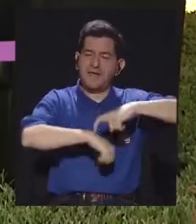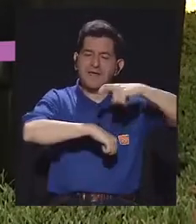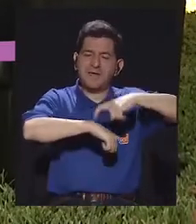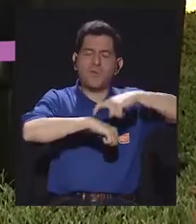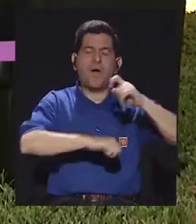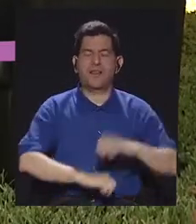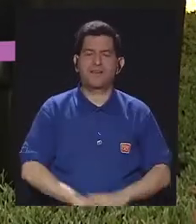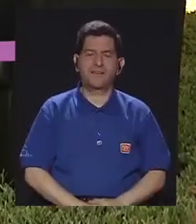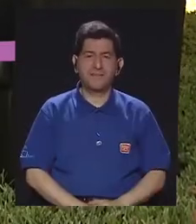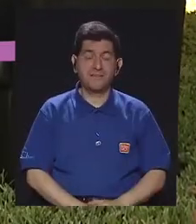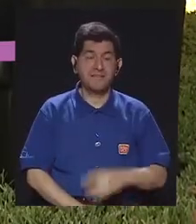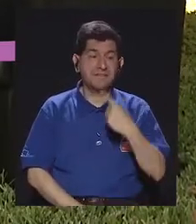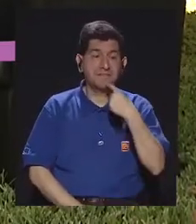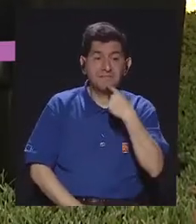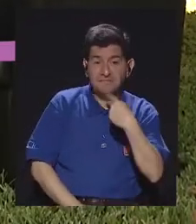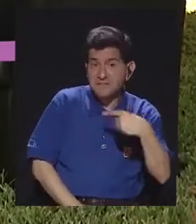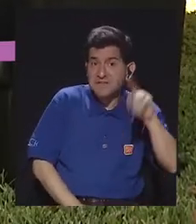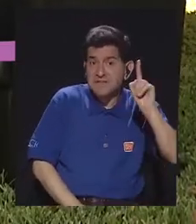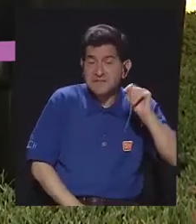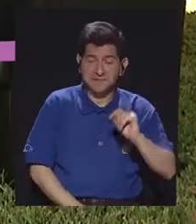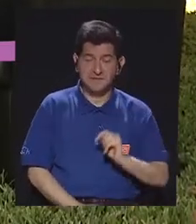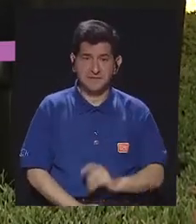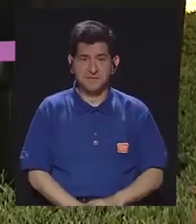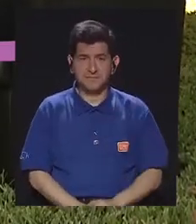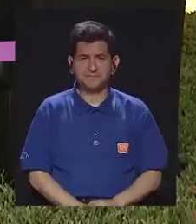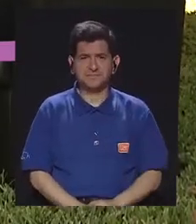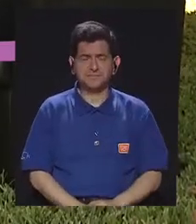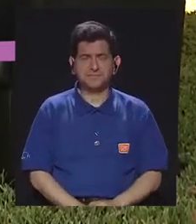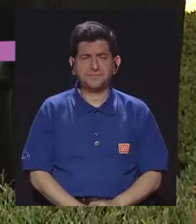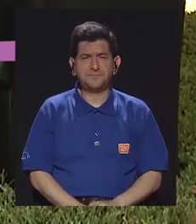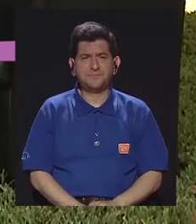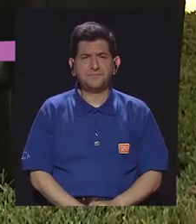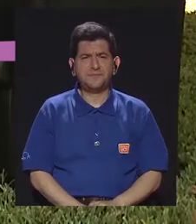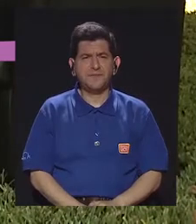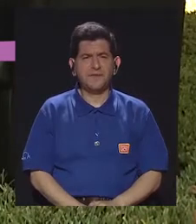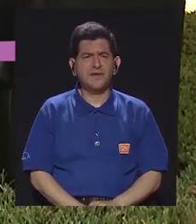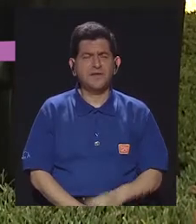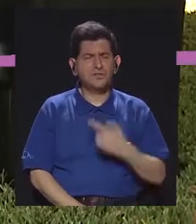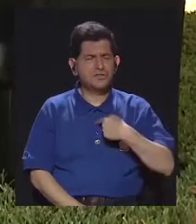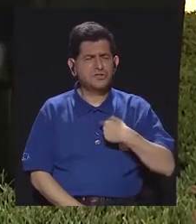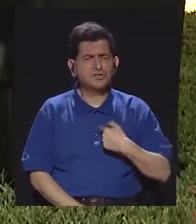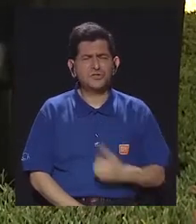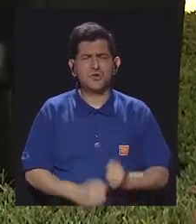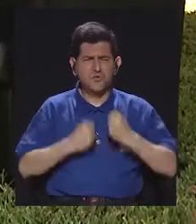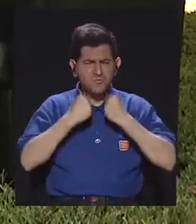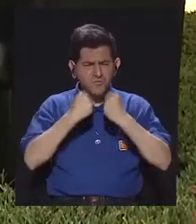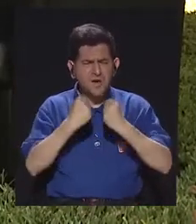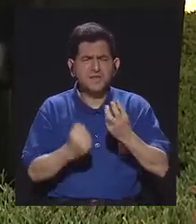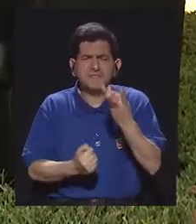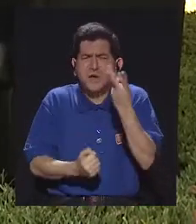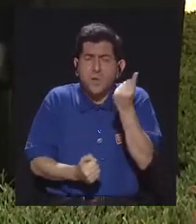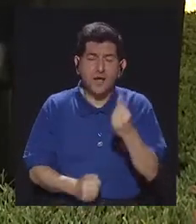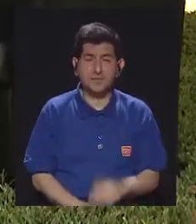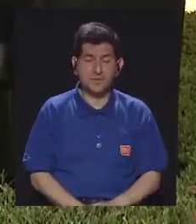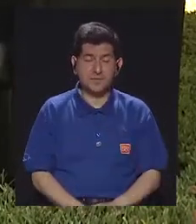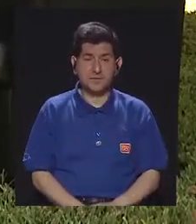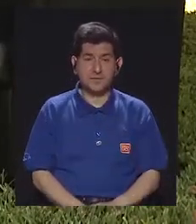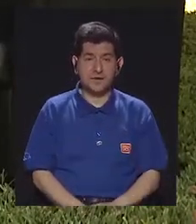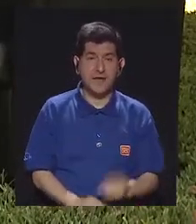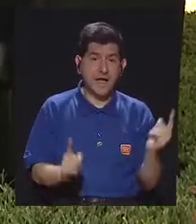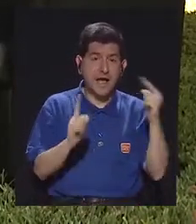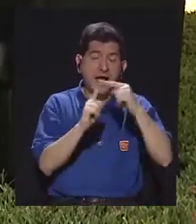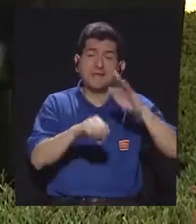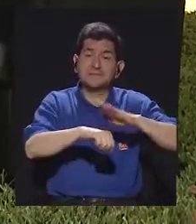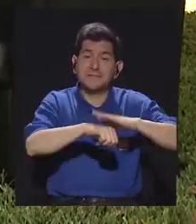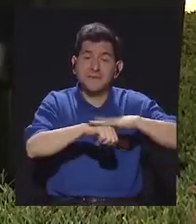Uh-huh. Entonces se dice por ahí que qué tanto esfuerzo debo hacer. Debo hacer un esfuerzo tal